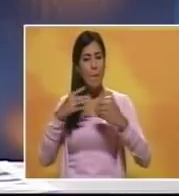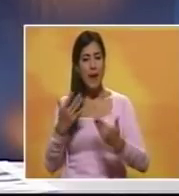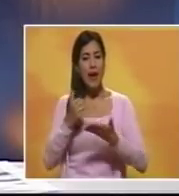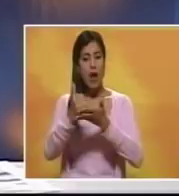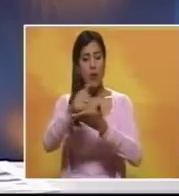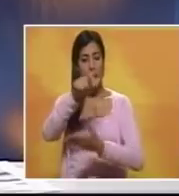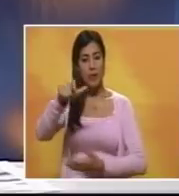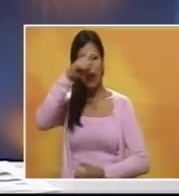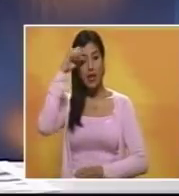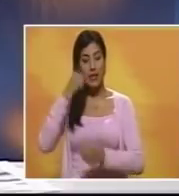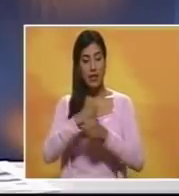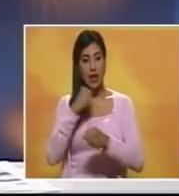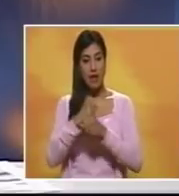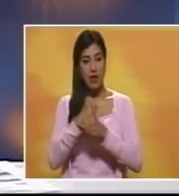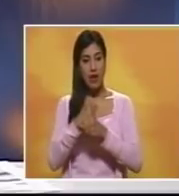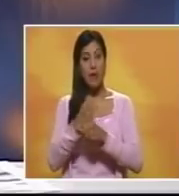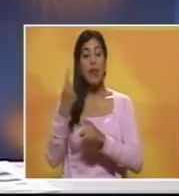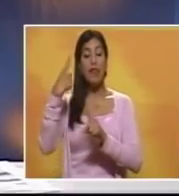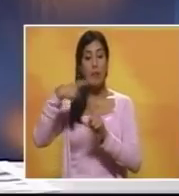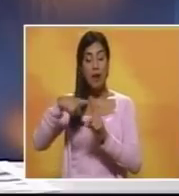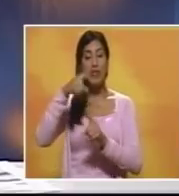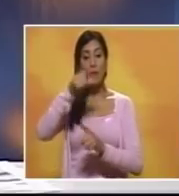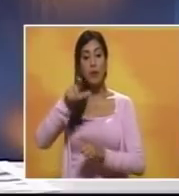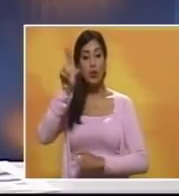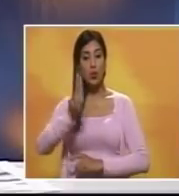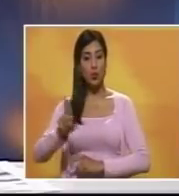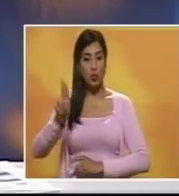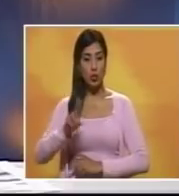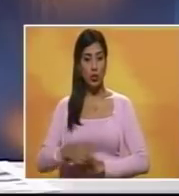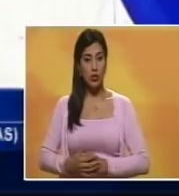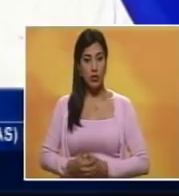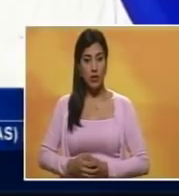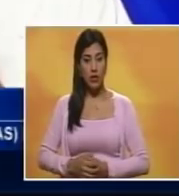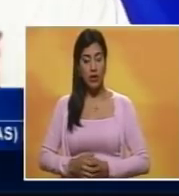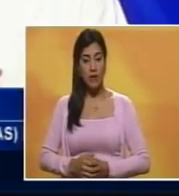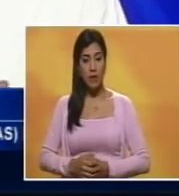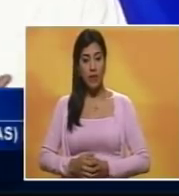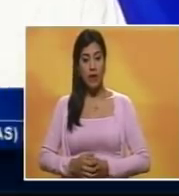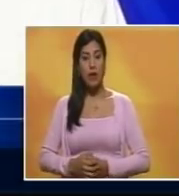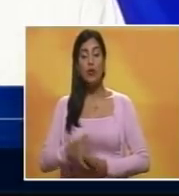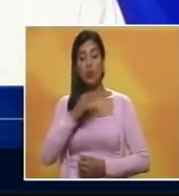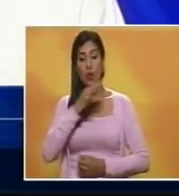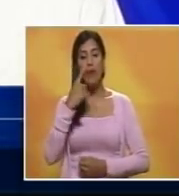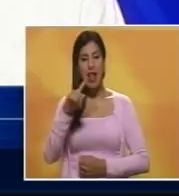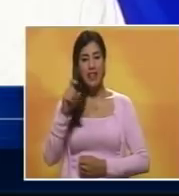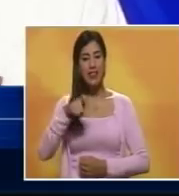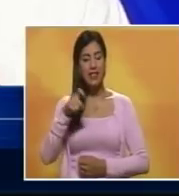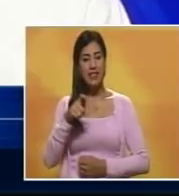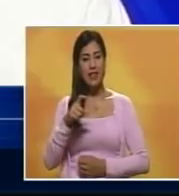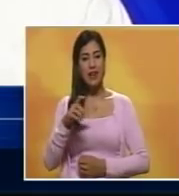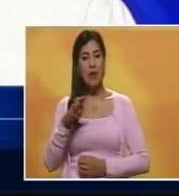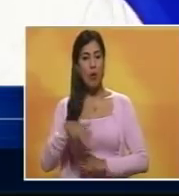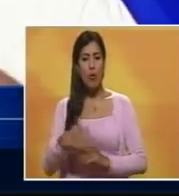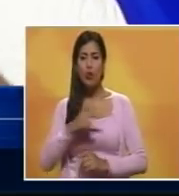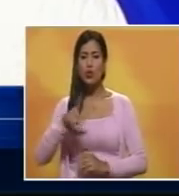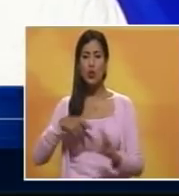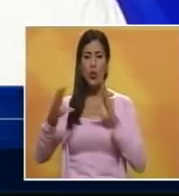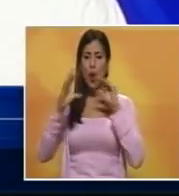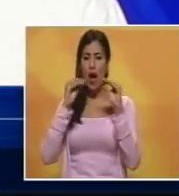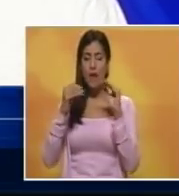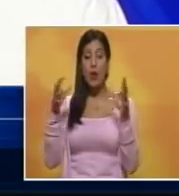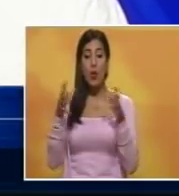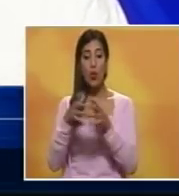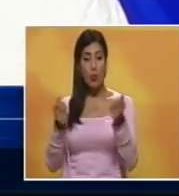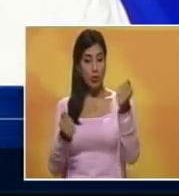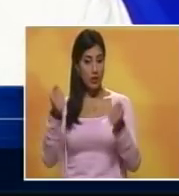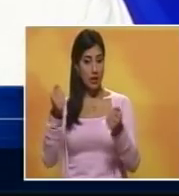beneficie a los trabajadores del volante y a la vez a los usuarios. Aún hay un requerimiento alto. Nosotros hemos estado dialogando con el